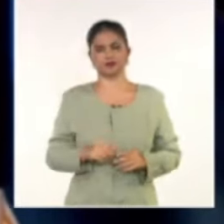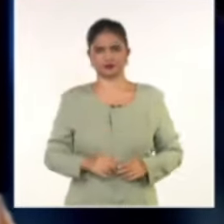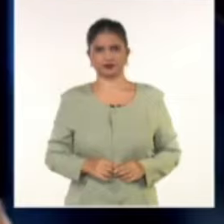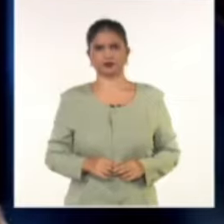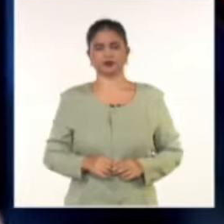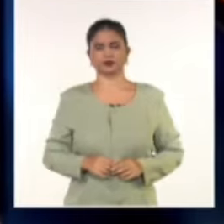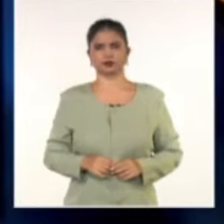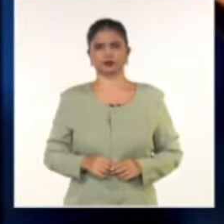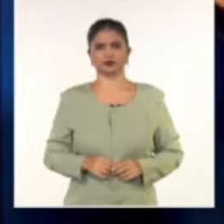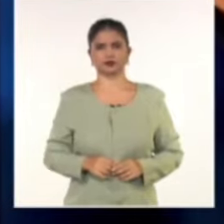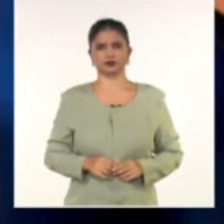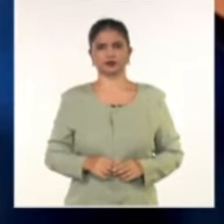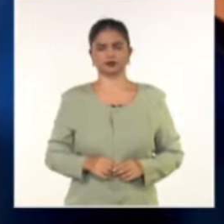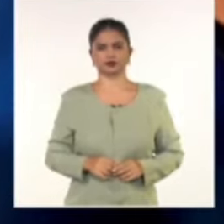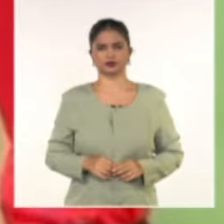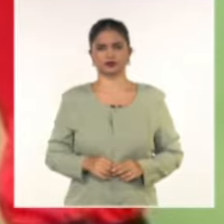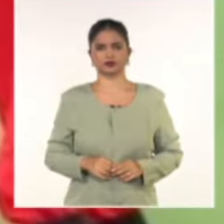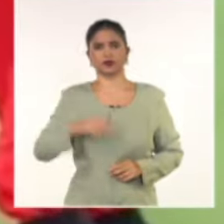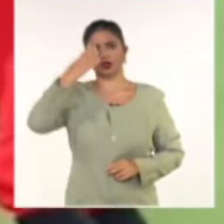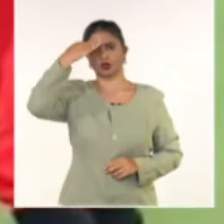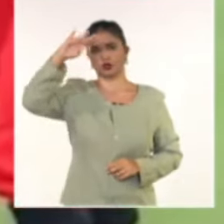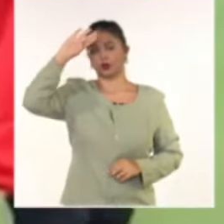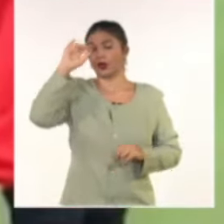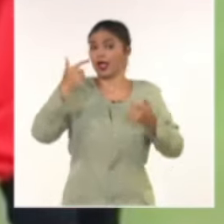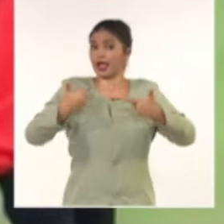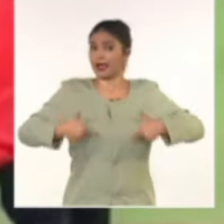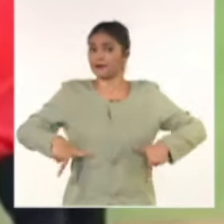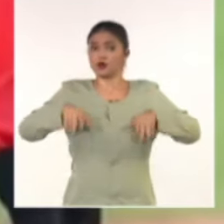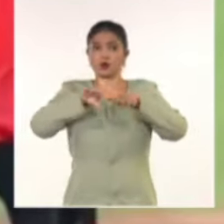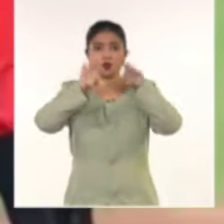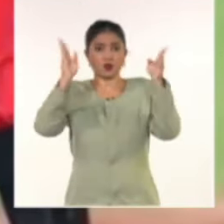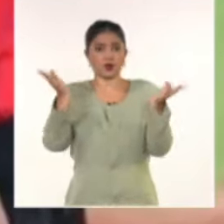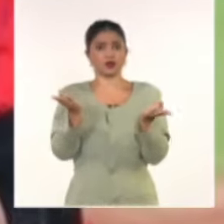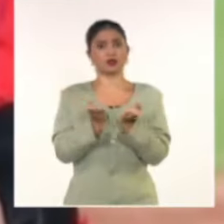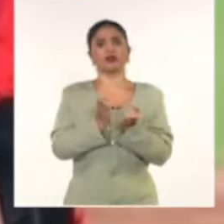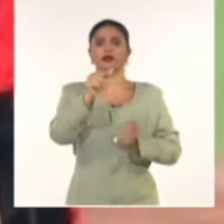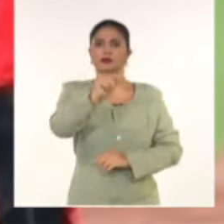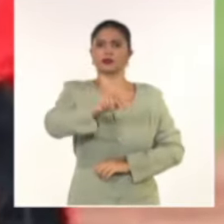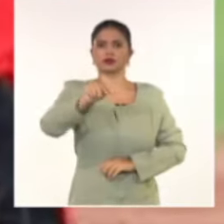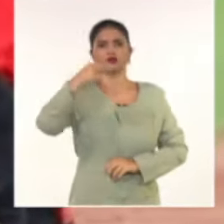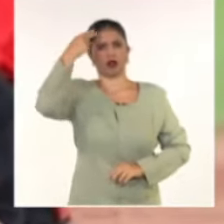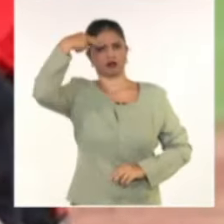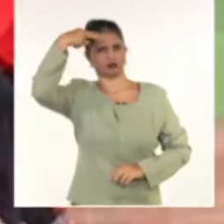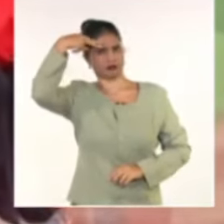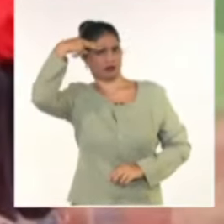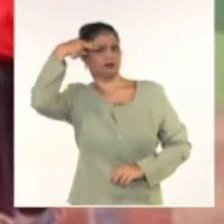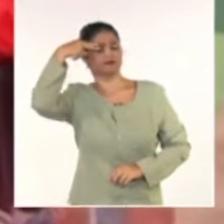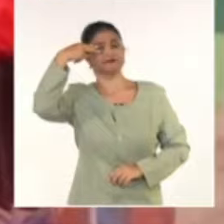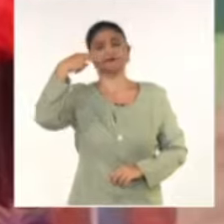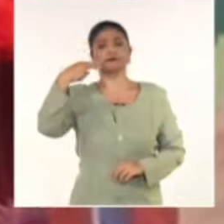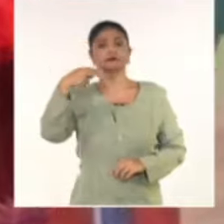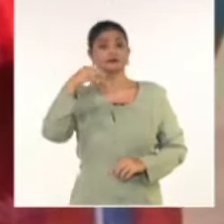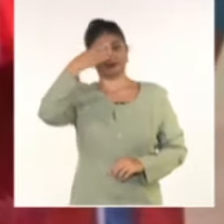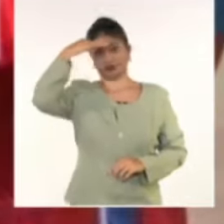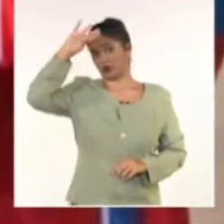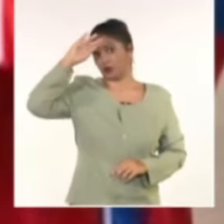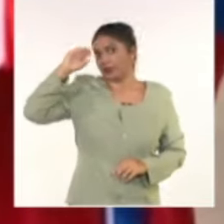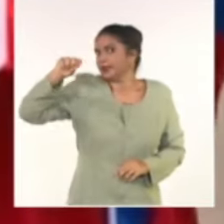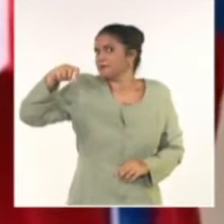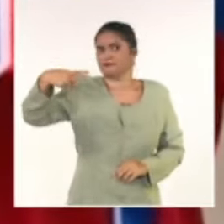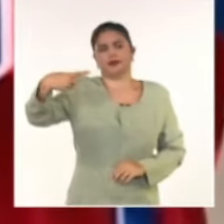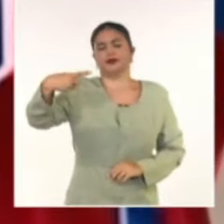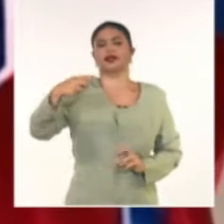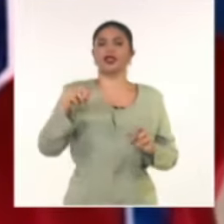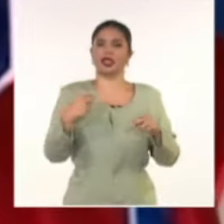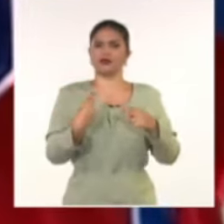Cuba es campeón mundial de béisbol para ciegos y débiles visuales. No hubo rival para la mayor de las Antillas en su primera